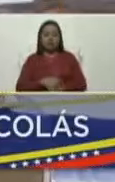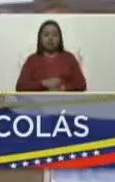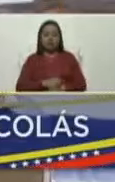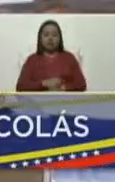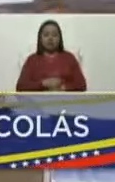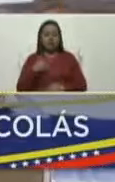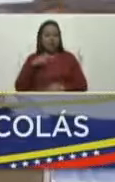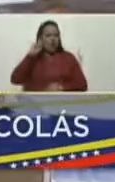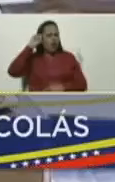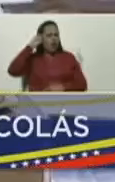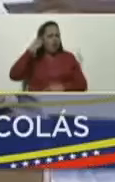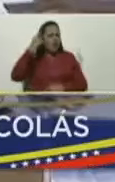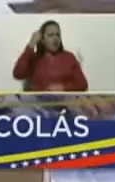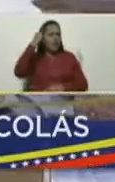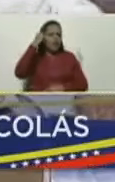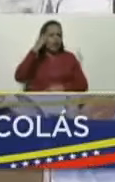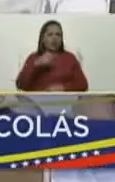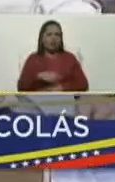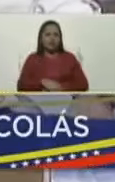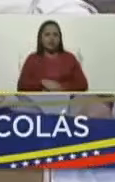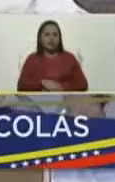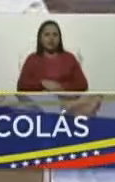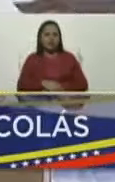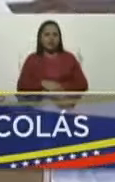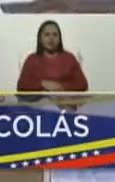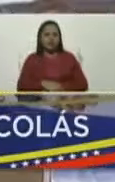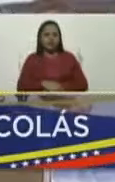Yo recuerdo el día en que